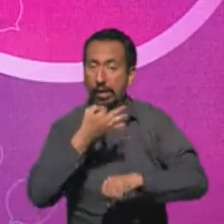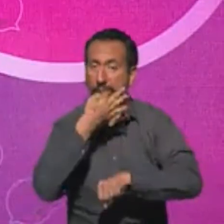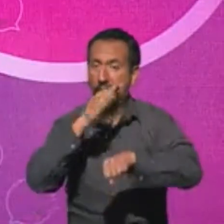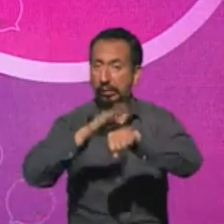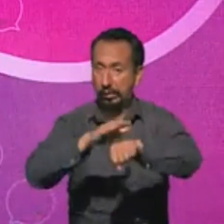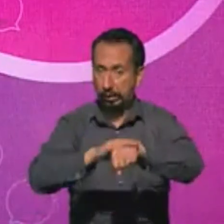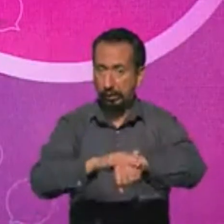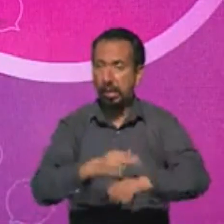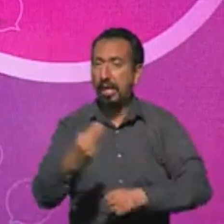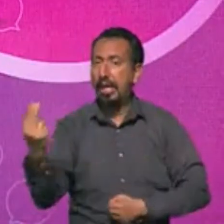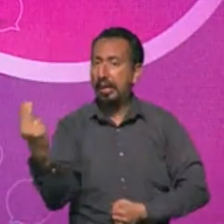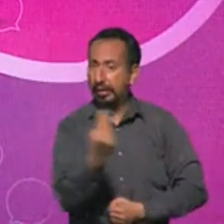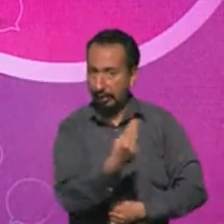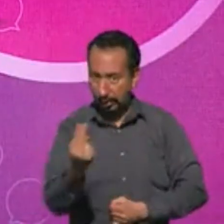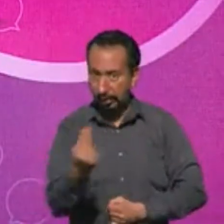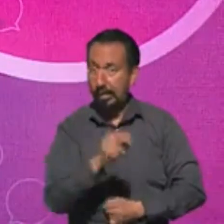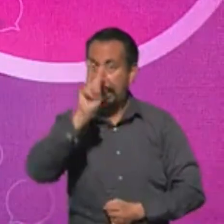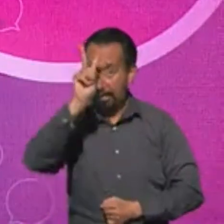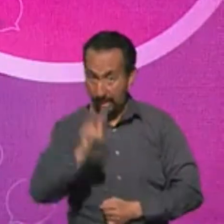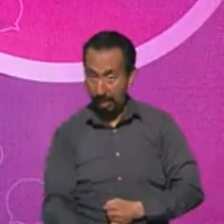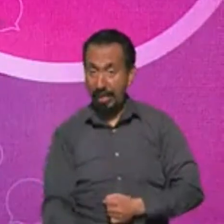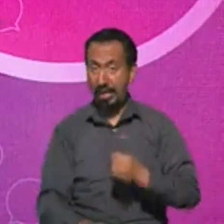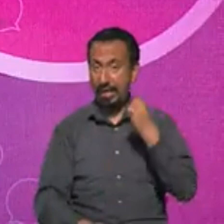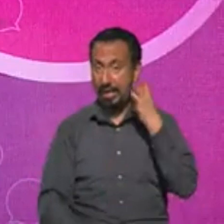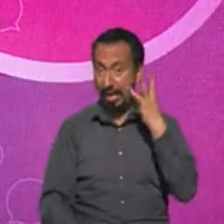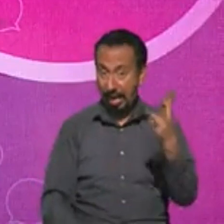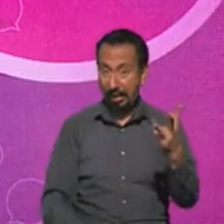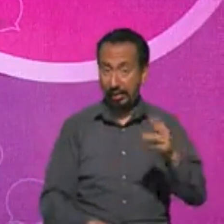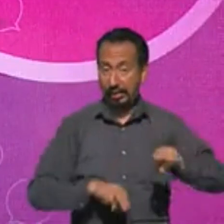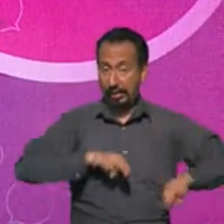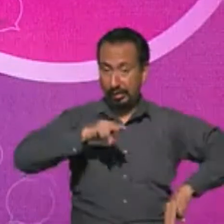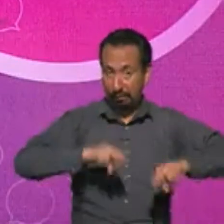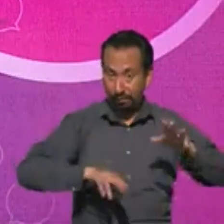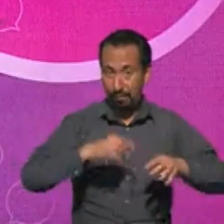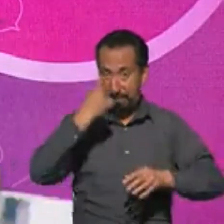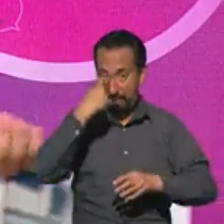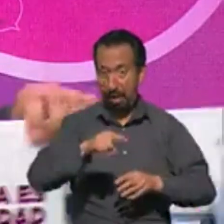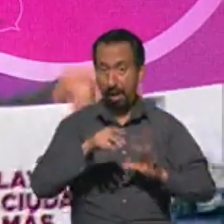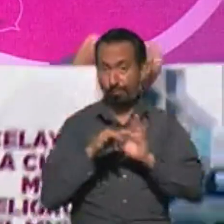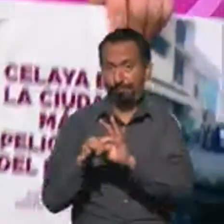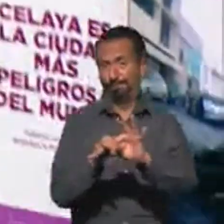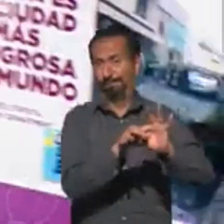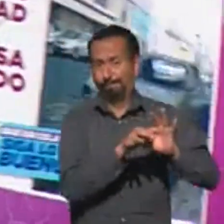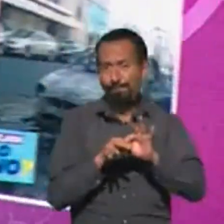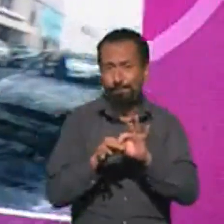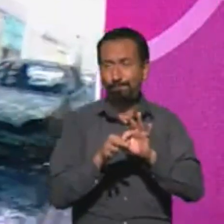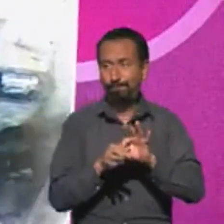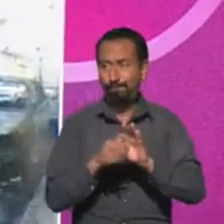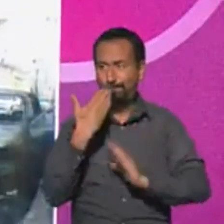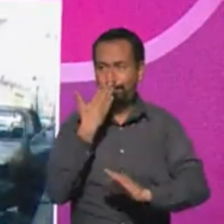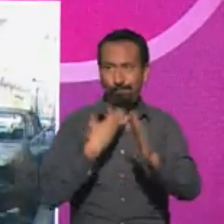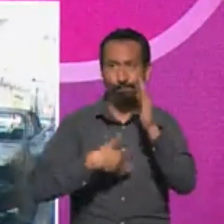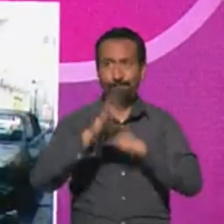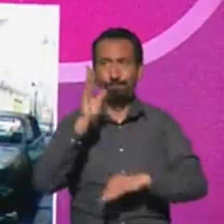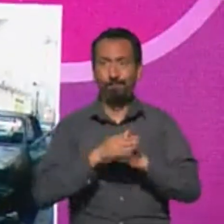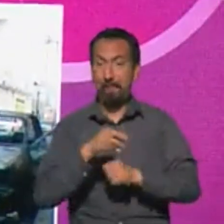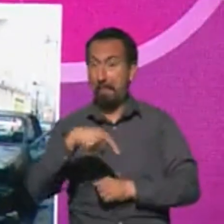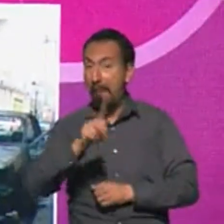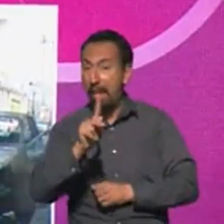la coordinación entre los tres niveles para poder ser más eficientes